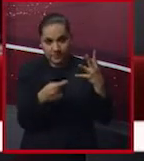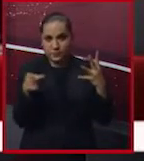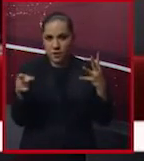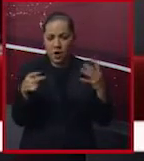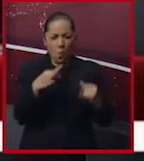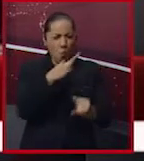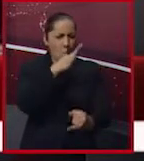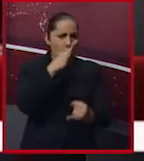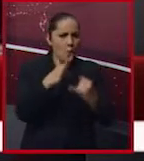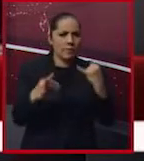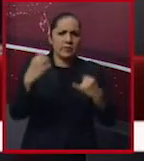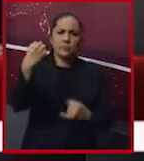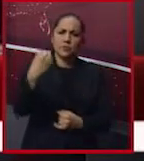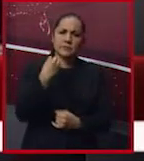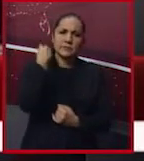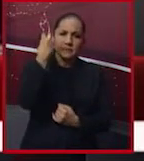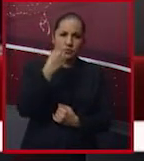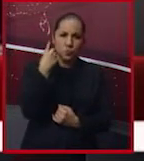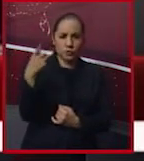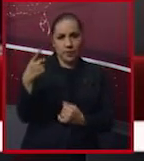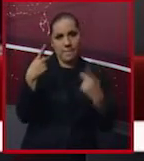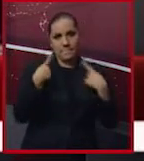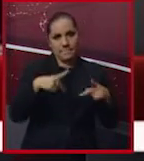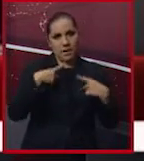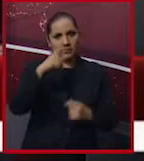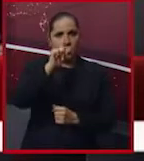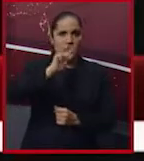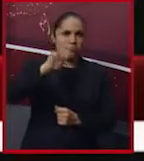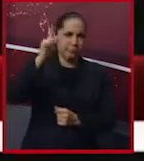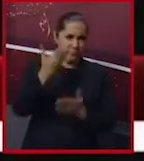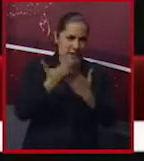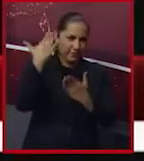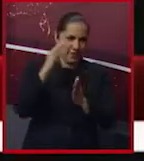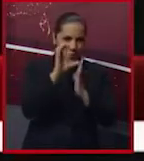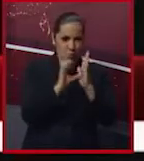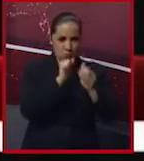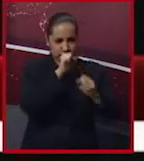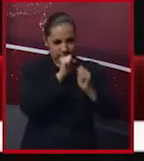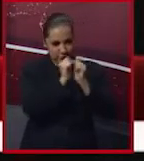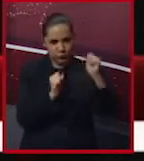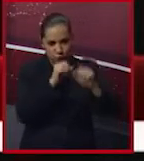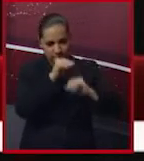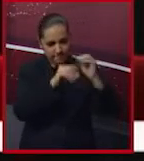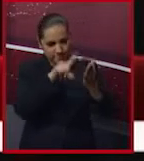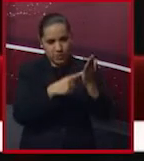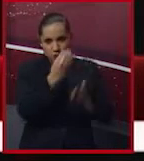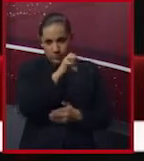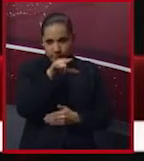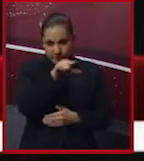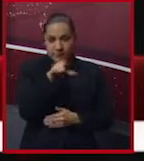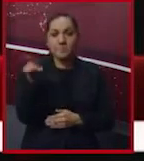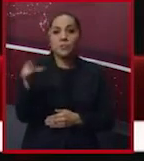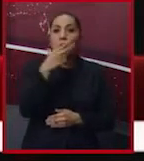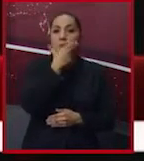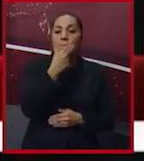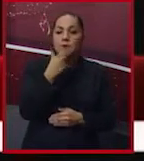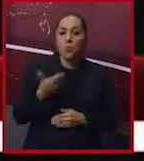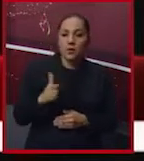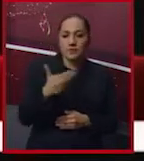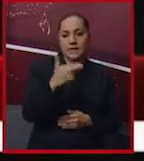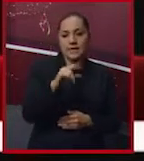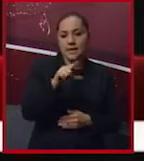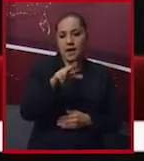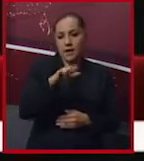discurso uno de los más destacados constituyentes de 1917, el guanajuatense Hilario